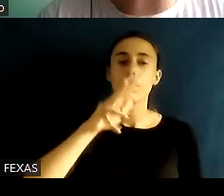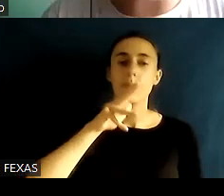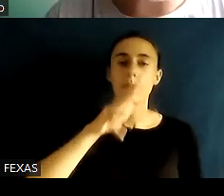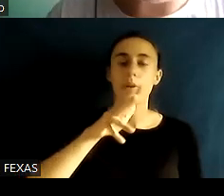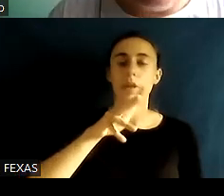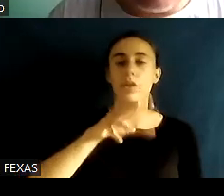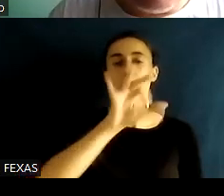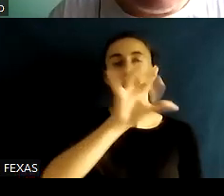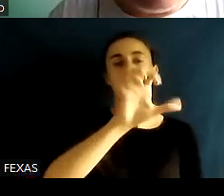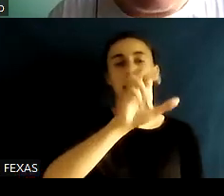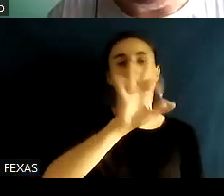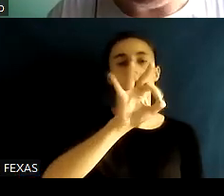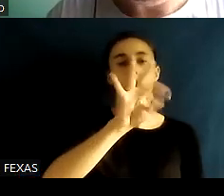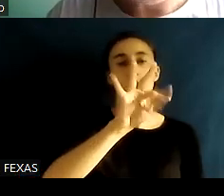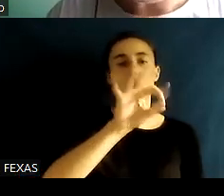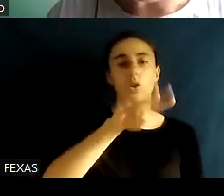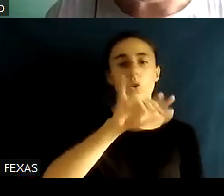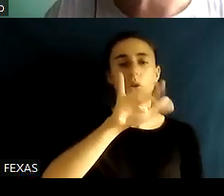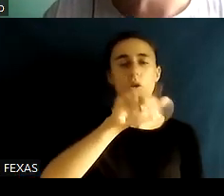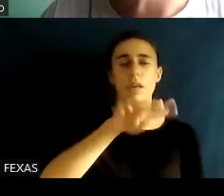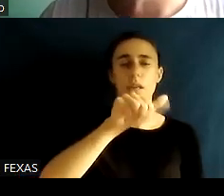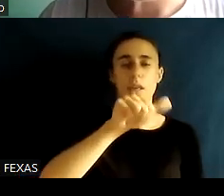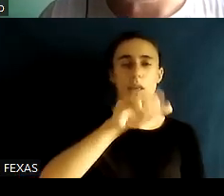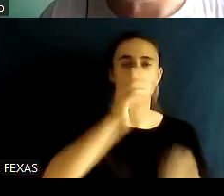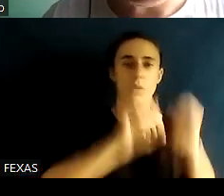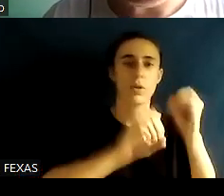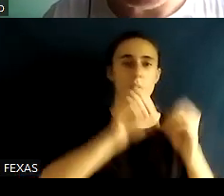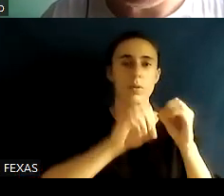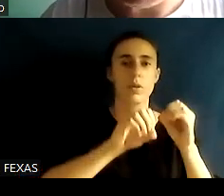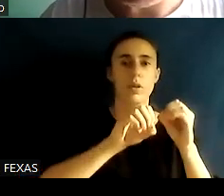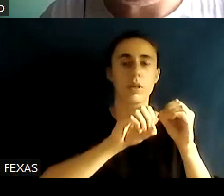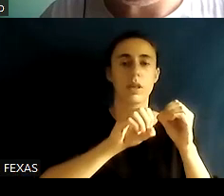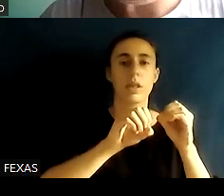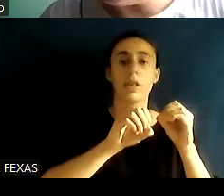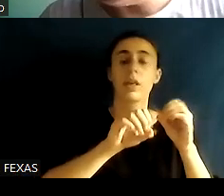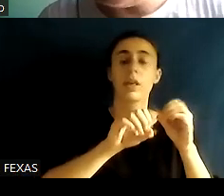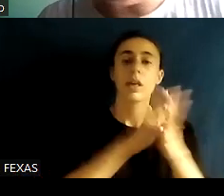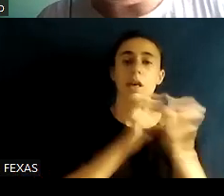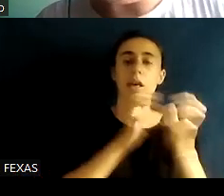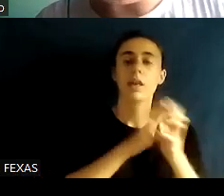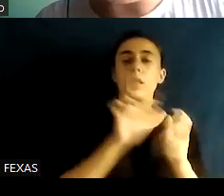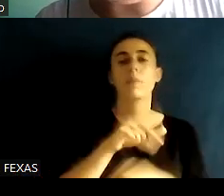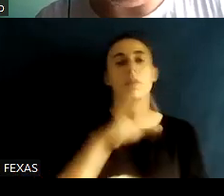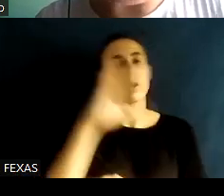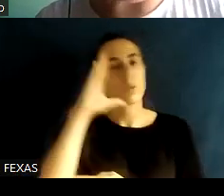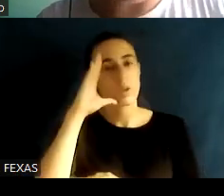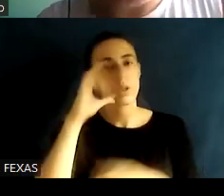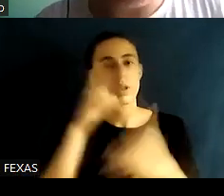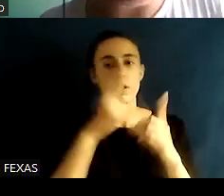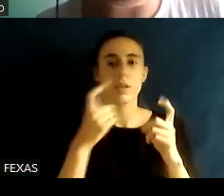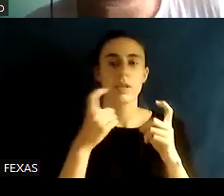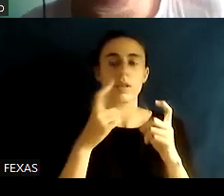felicidad, del ánimo, y a la hora de producir la melatonina, que sería la hormona del sueño, necesitamos suficiente aporte de